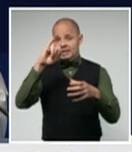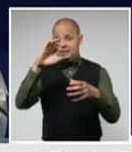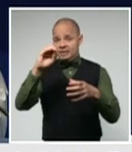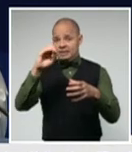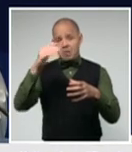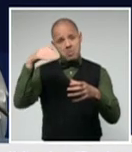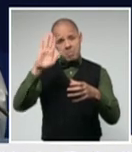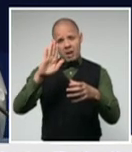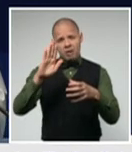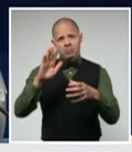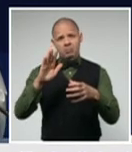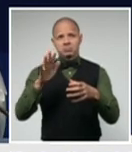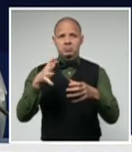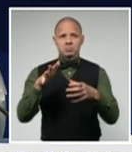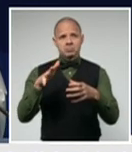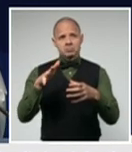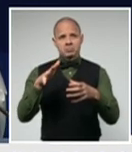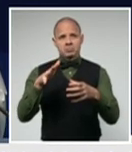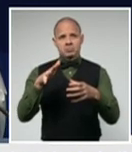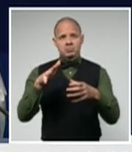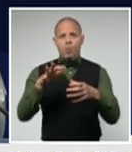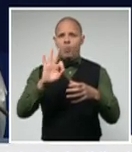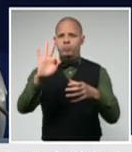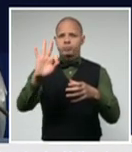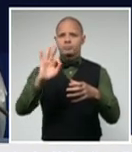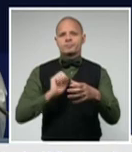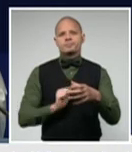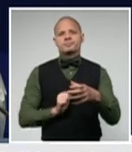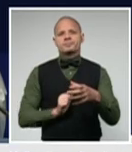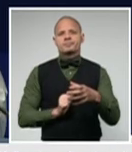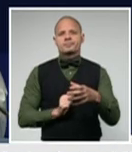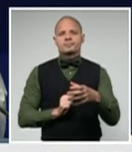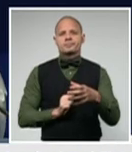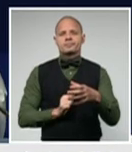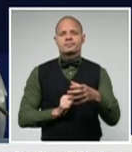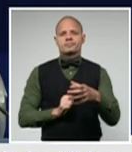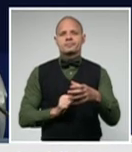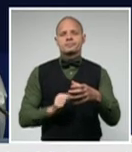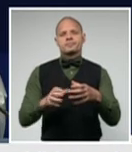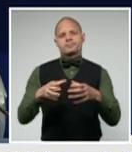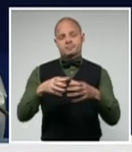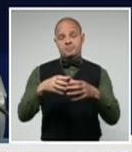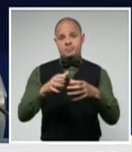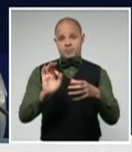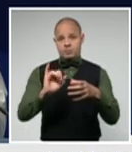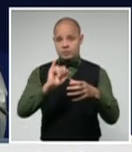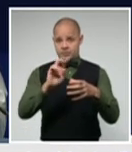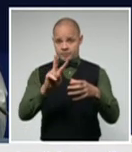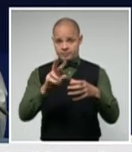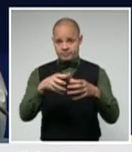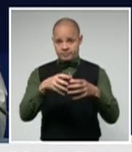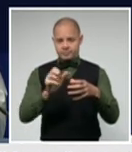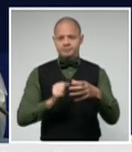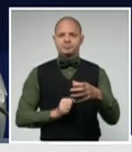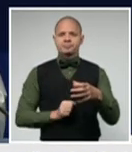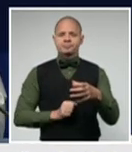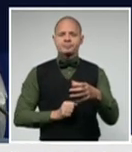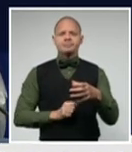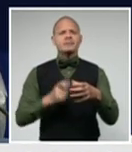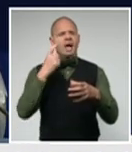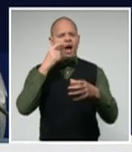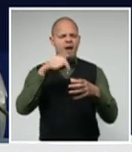más se diagnosticaron 8 personas con la enfermedad en nuestro país. Por